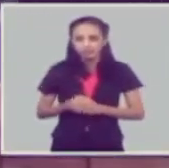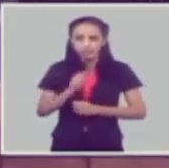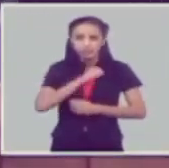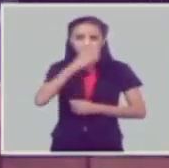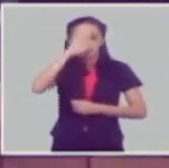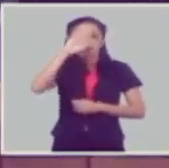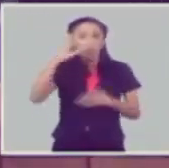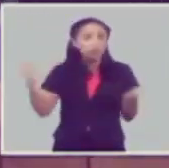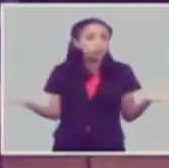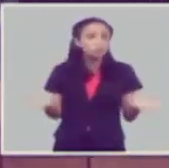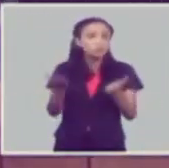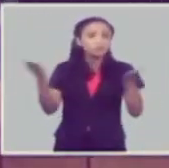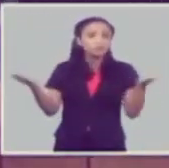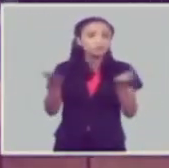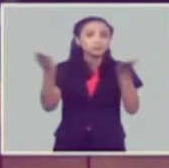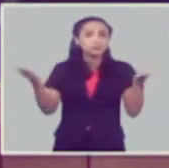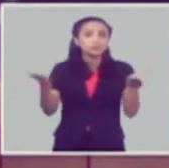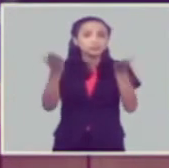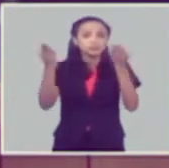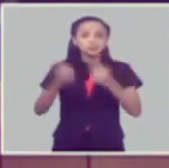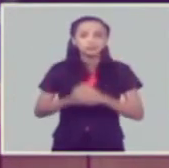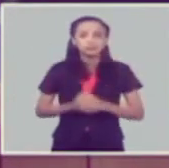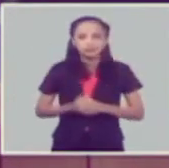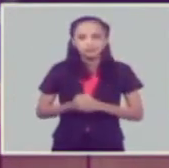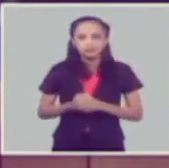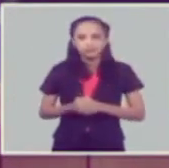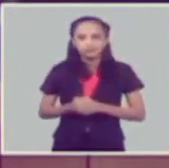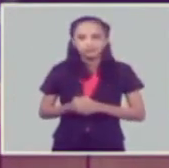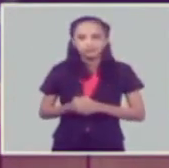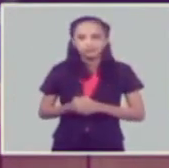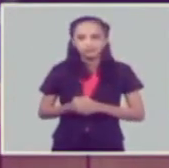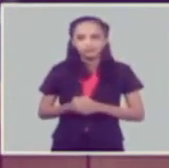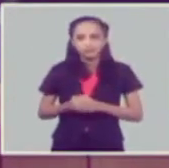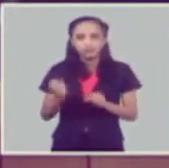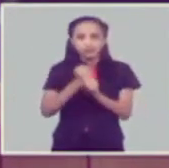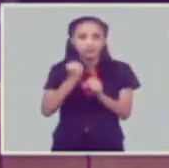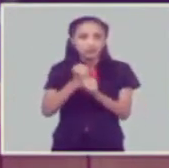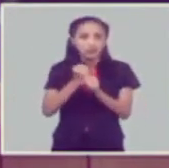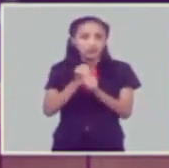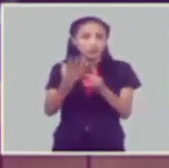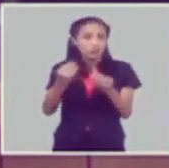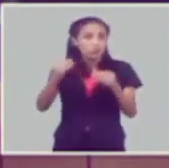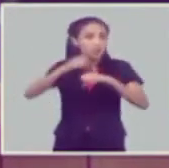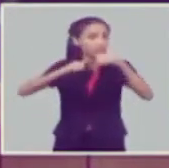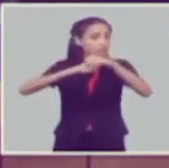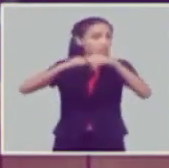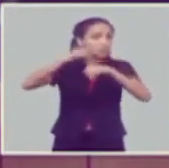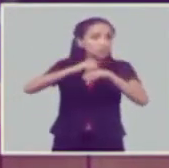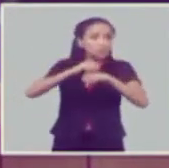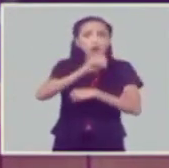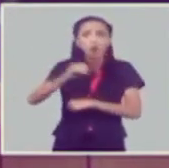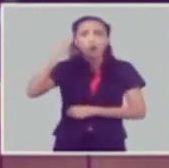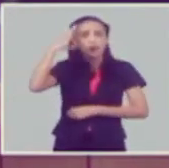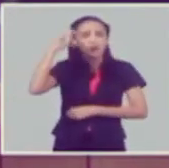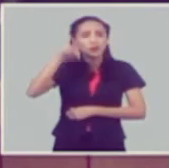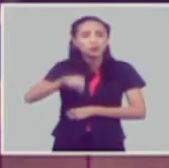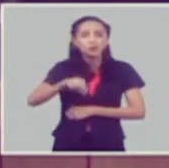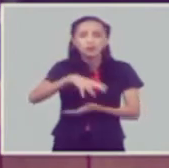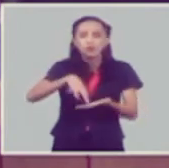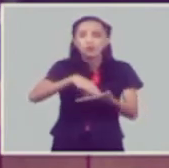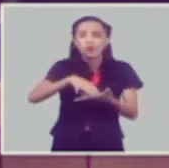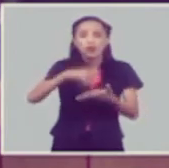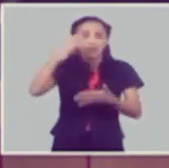prosperidad anhelada. Para el desempeño de muchas estructuras, instituciones y espacios estatales